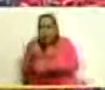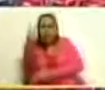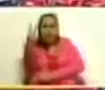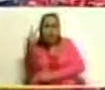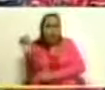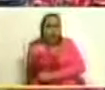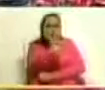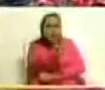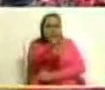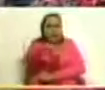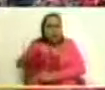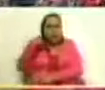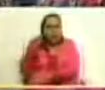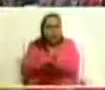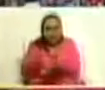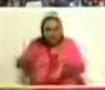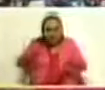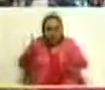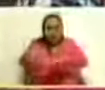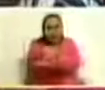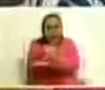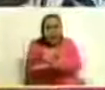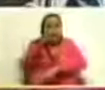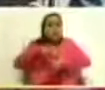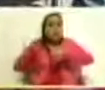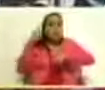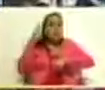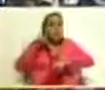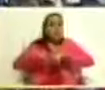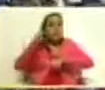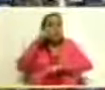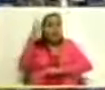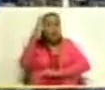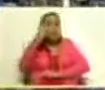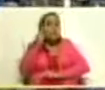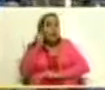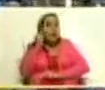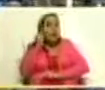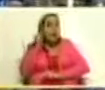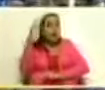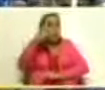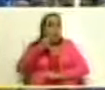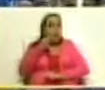cadáveres de niños, de niñas, de mujeres, de jóvenes.